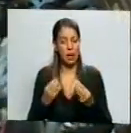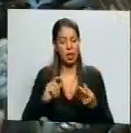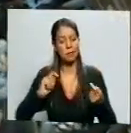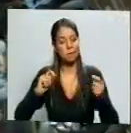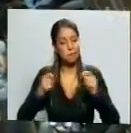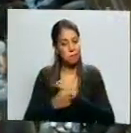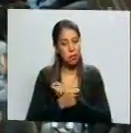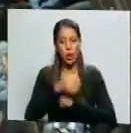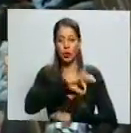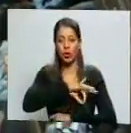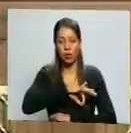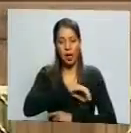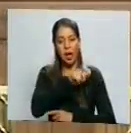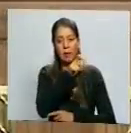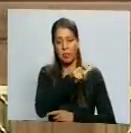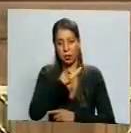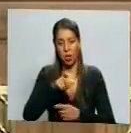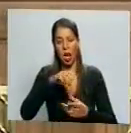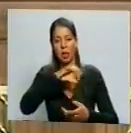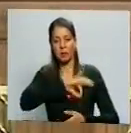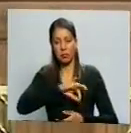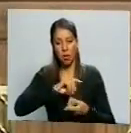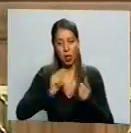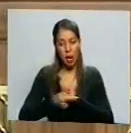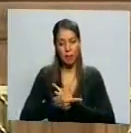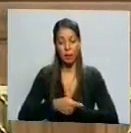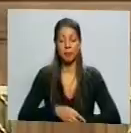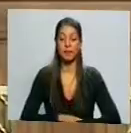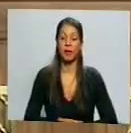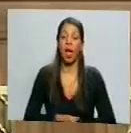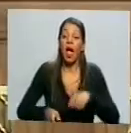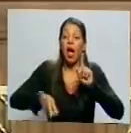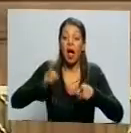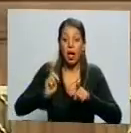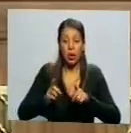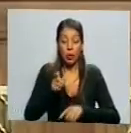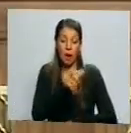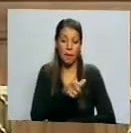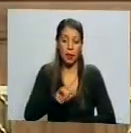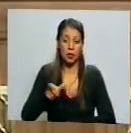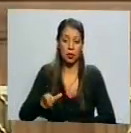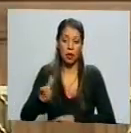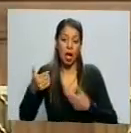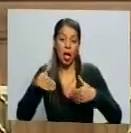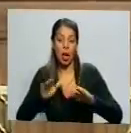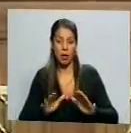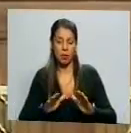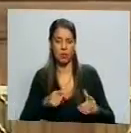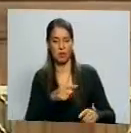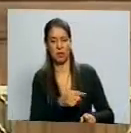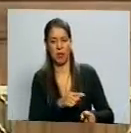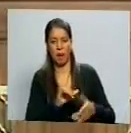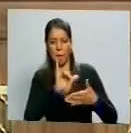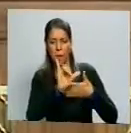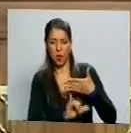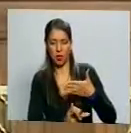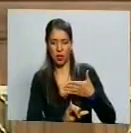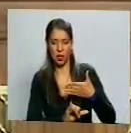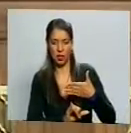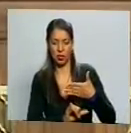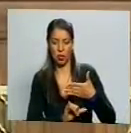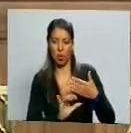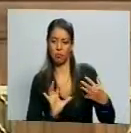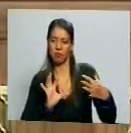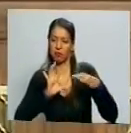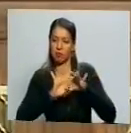nuestra sociedad. Probablemente alguna gente va a referir el proyecto como si fuese un proyecto de ley vinculado